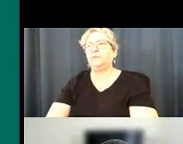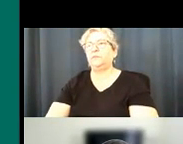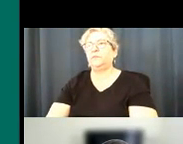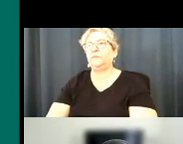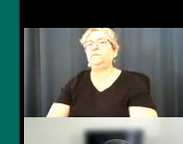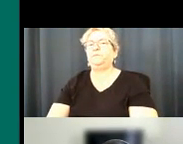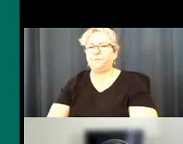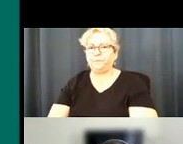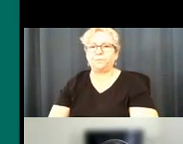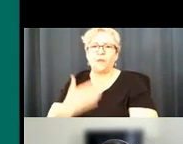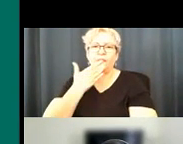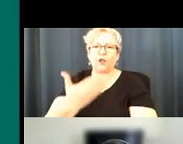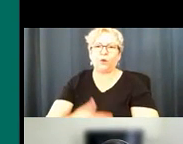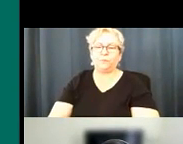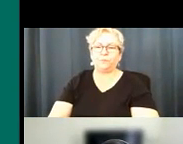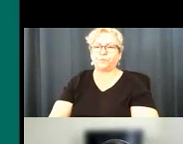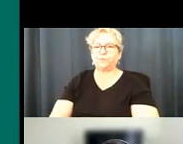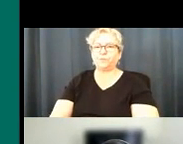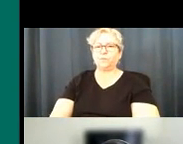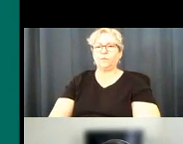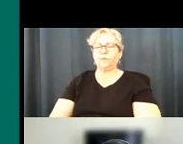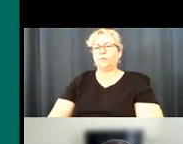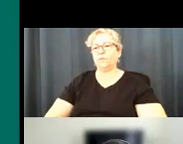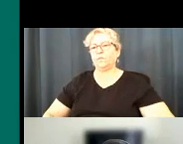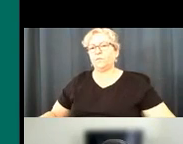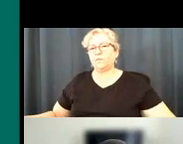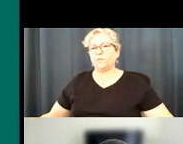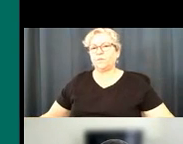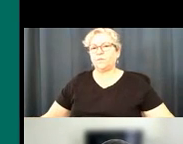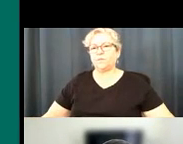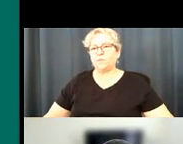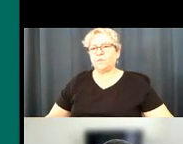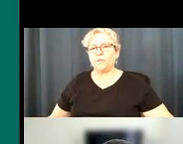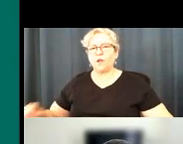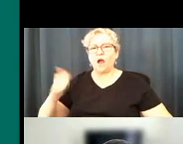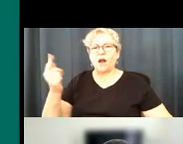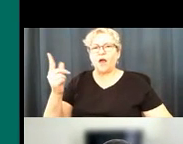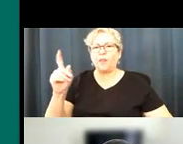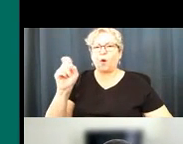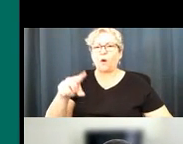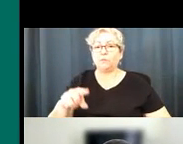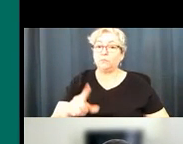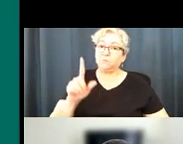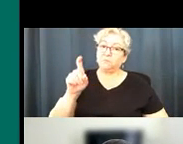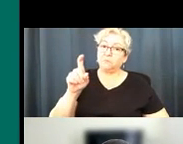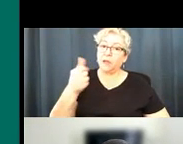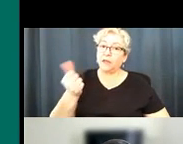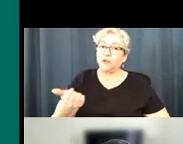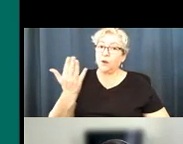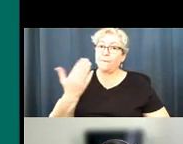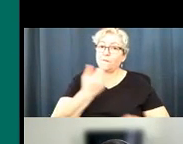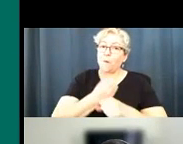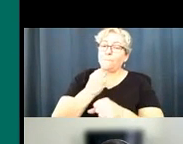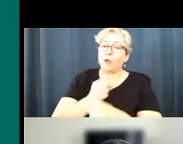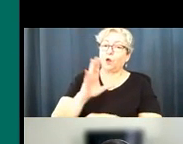Thank you. Another question asked. Entonces, otra pregunta en el chat. ¿Hay alguna sugerencia